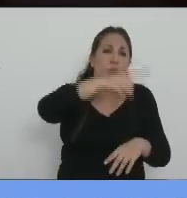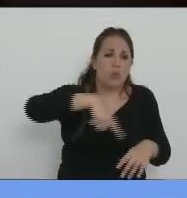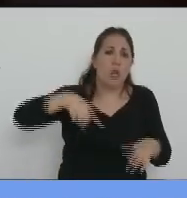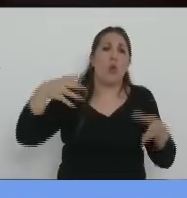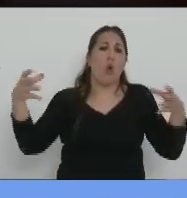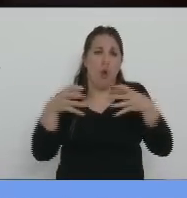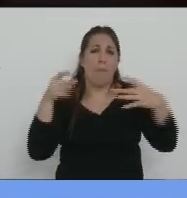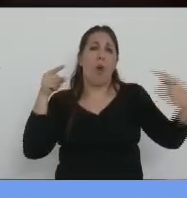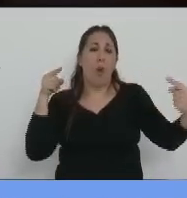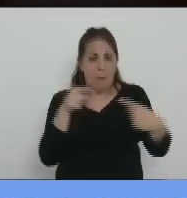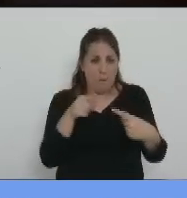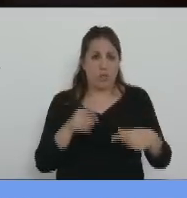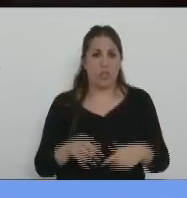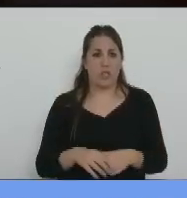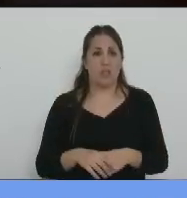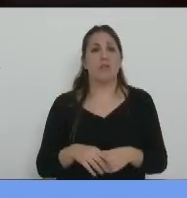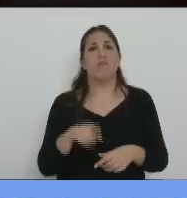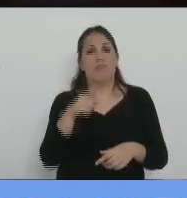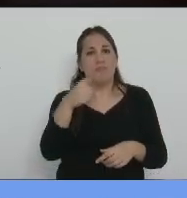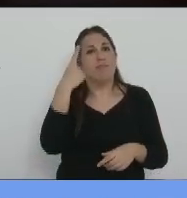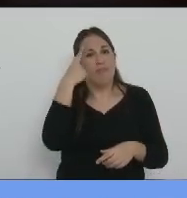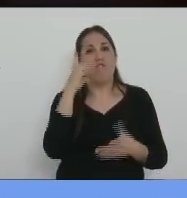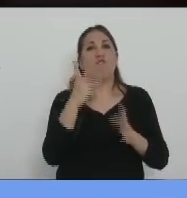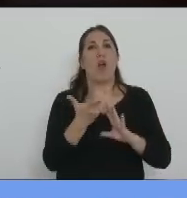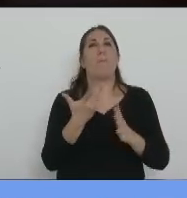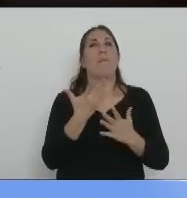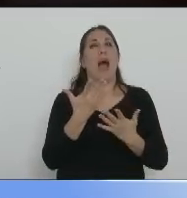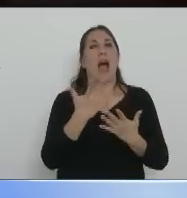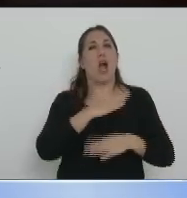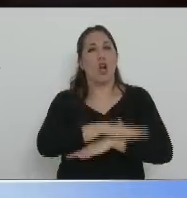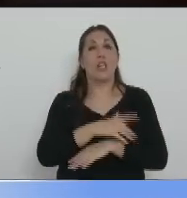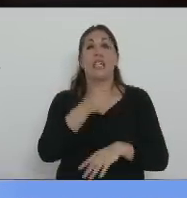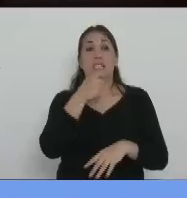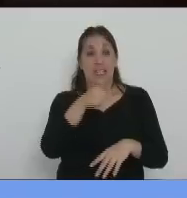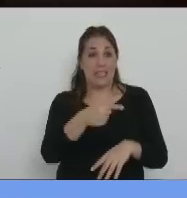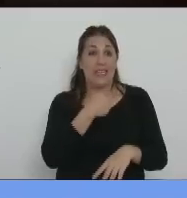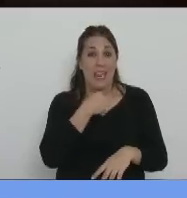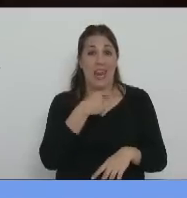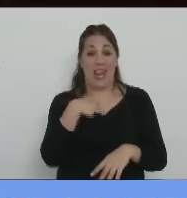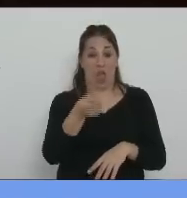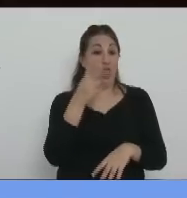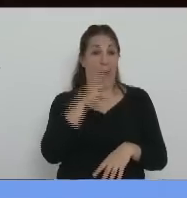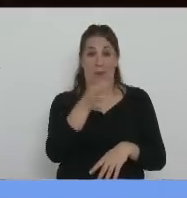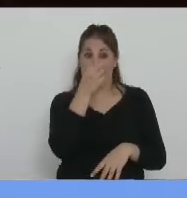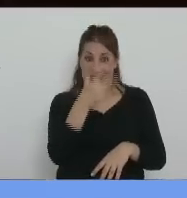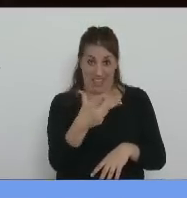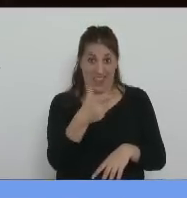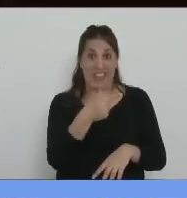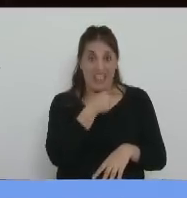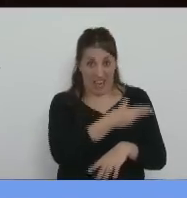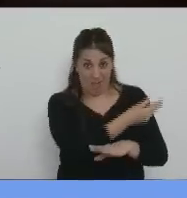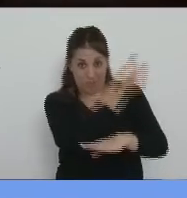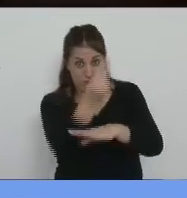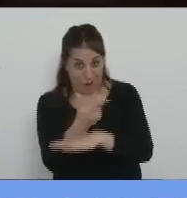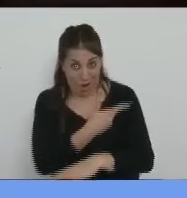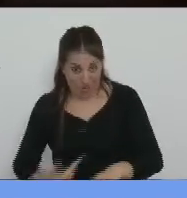opositor tengan una actitud porque si piensa en gobernar la argentina en el 2023 miles se van a encontrar con esto